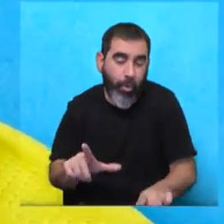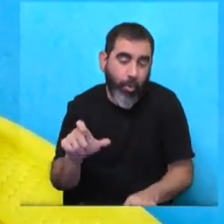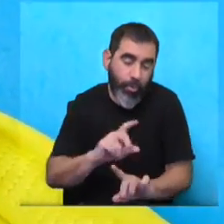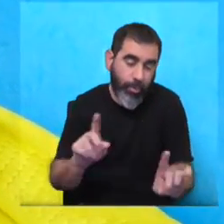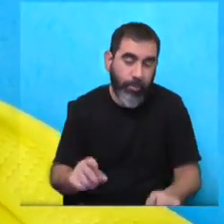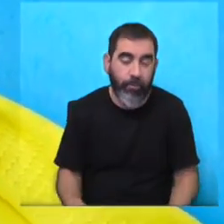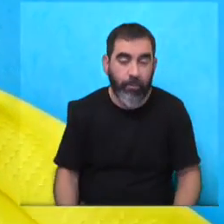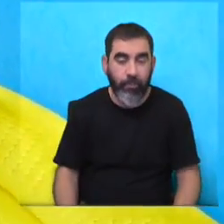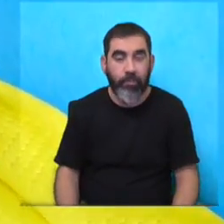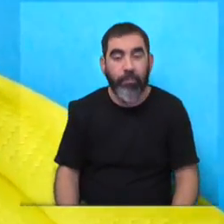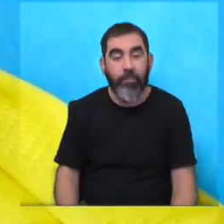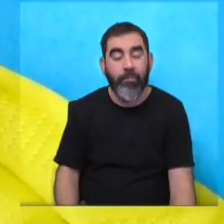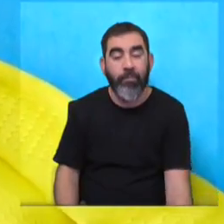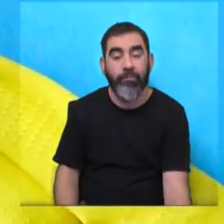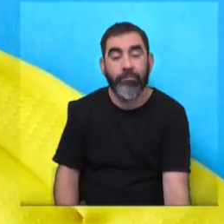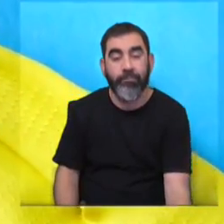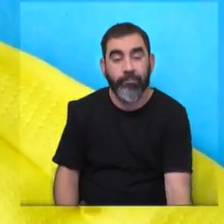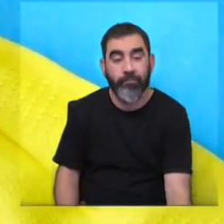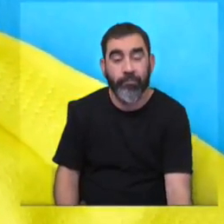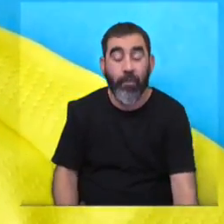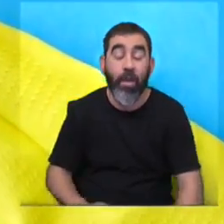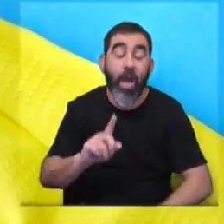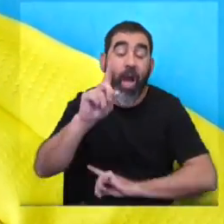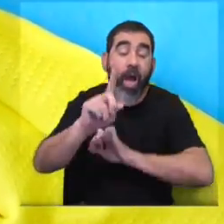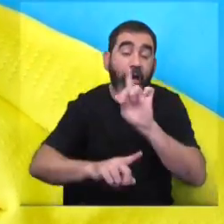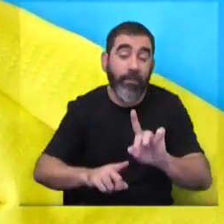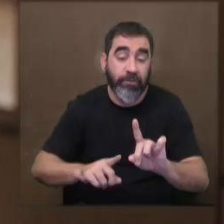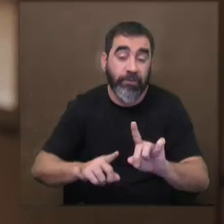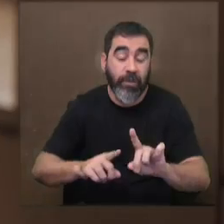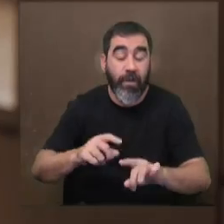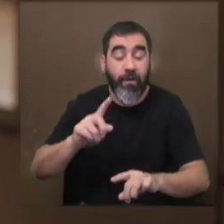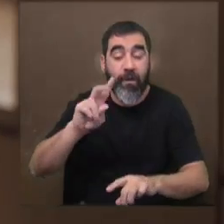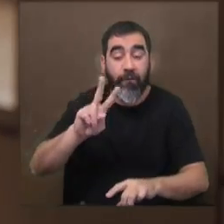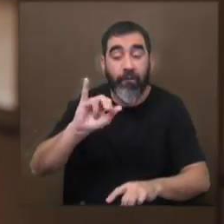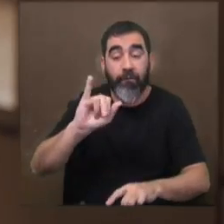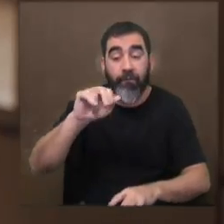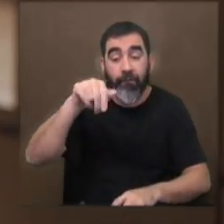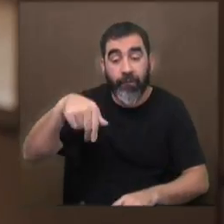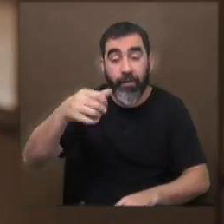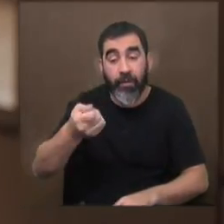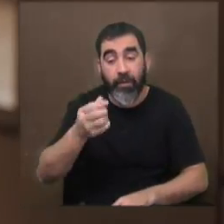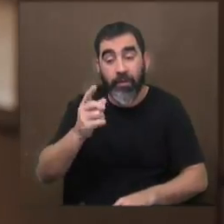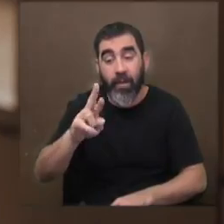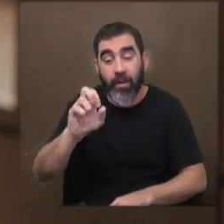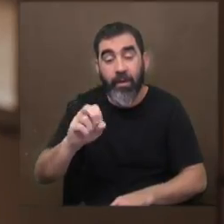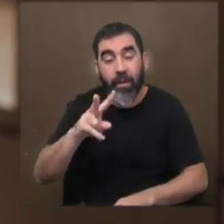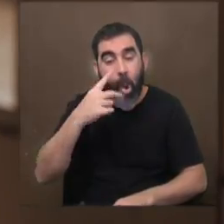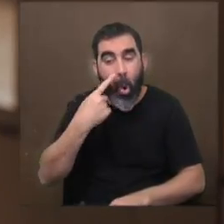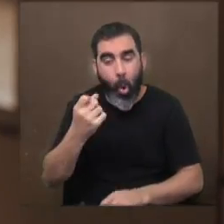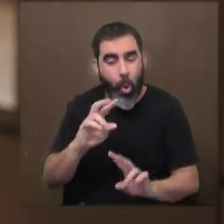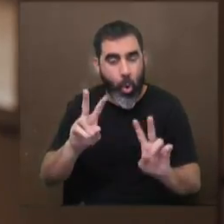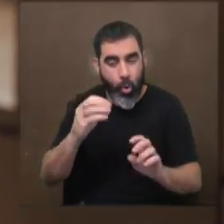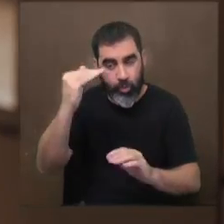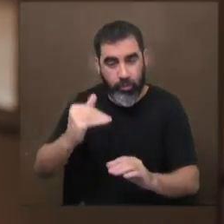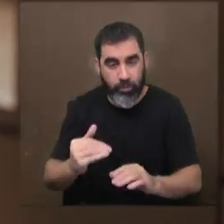un efecto distinto del que nosotros queremos. Muchas veces el uso del vinagre sirve para desodorizar, pero el vinagre